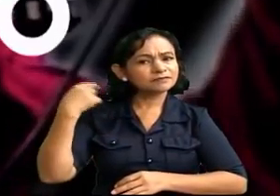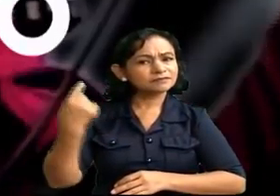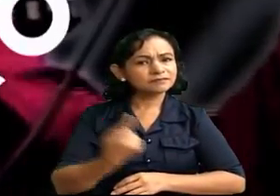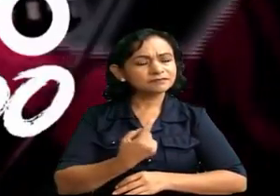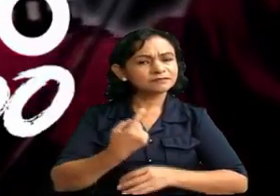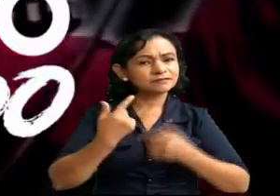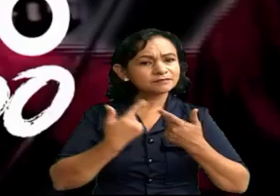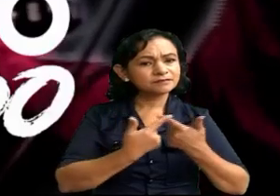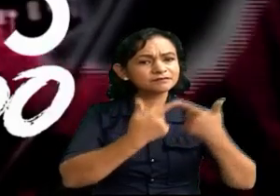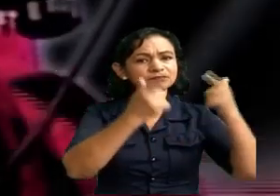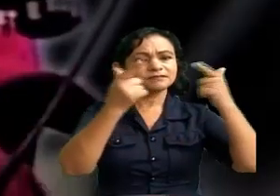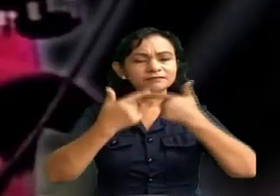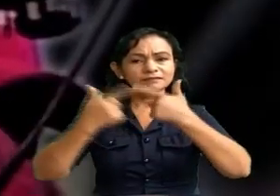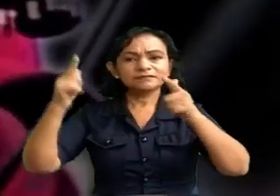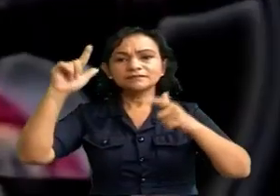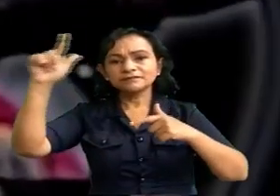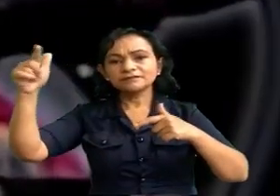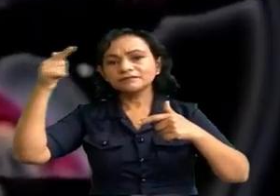liberando el Estado